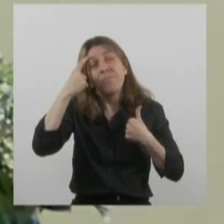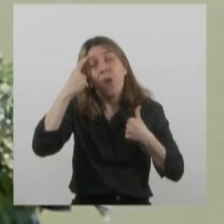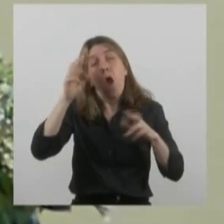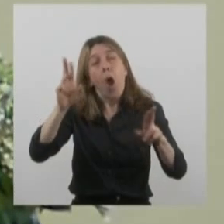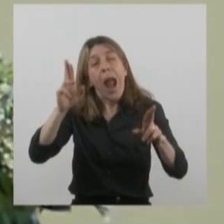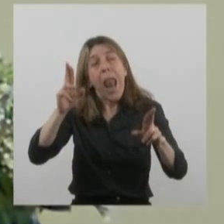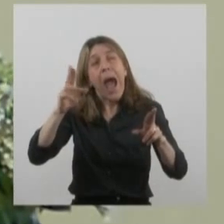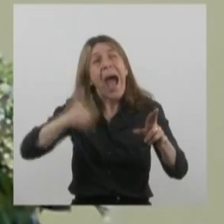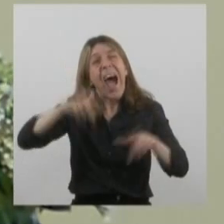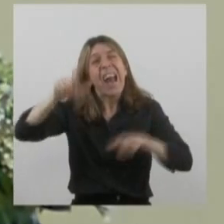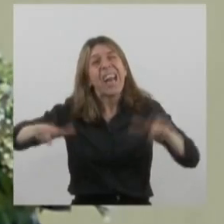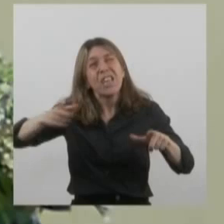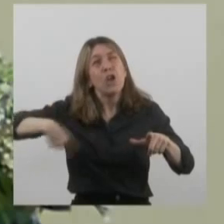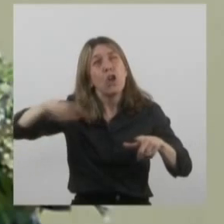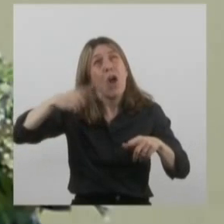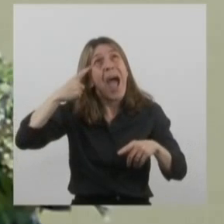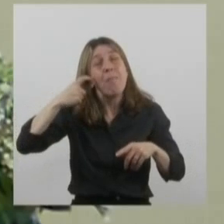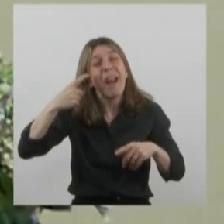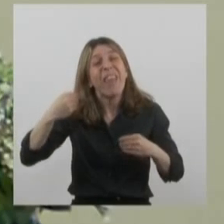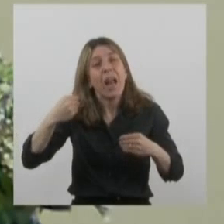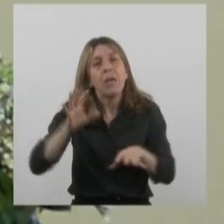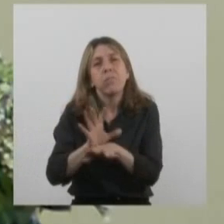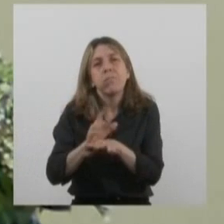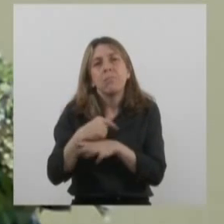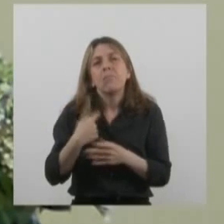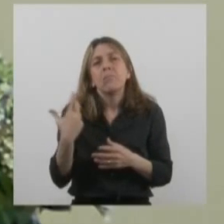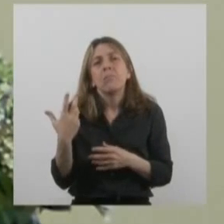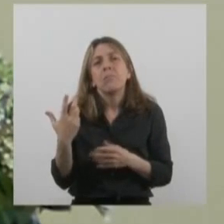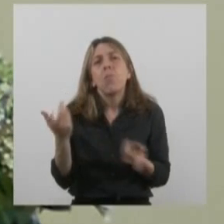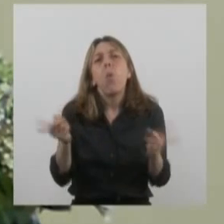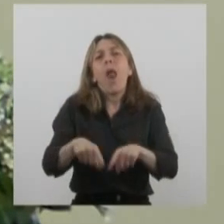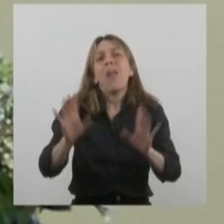aprendido es recuperar el sentido